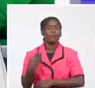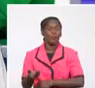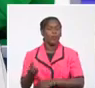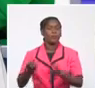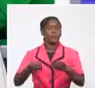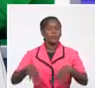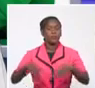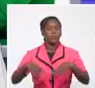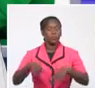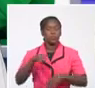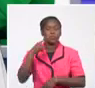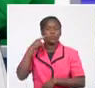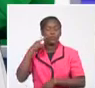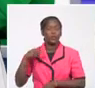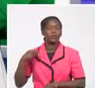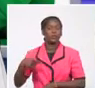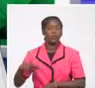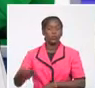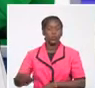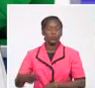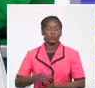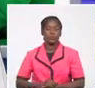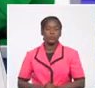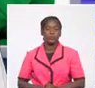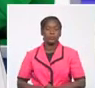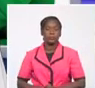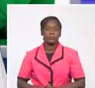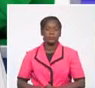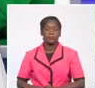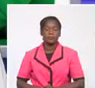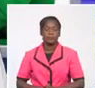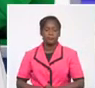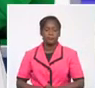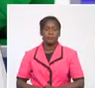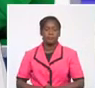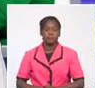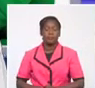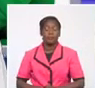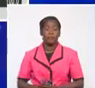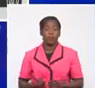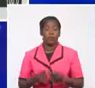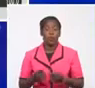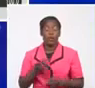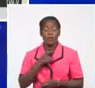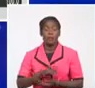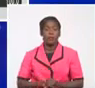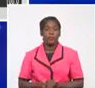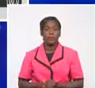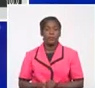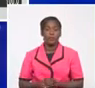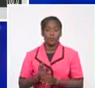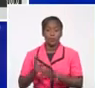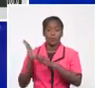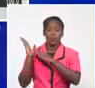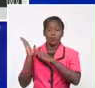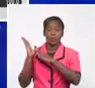diariamente. Ahí tienen ustedes el pastel del número de casos por